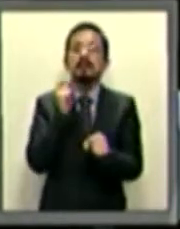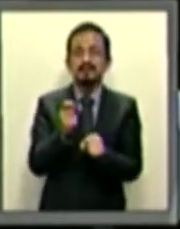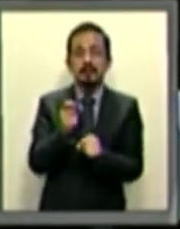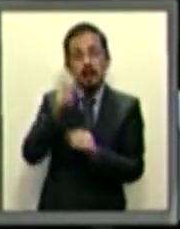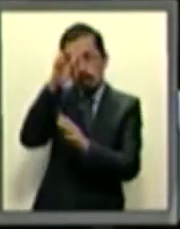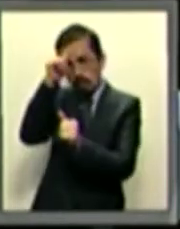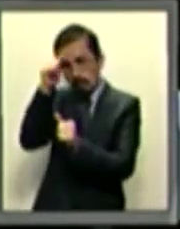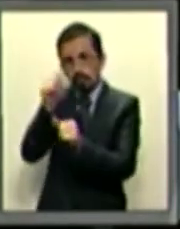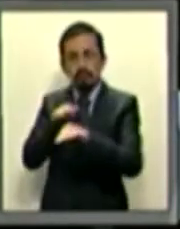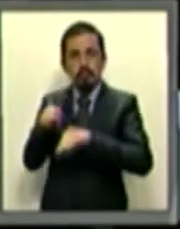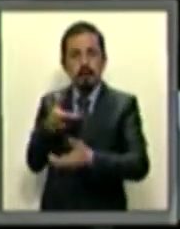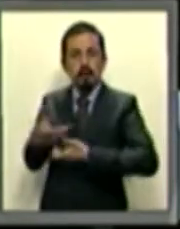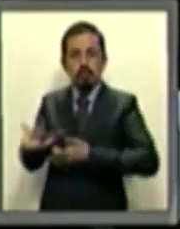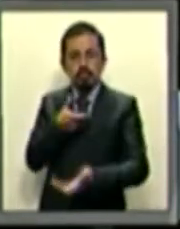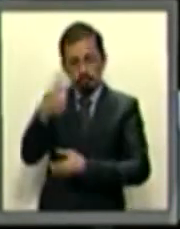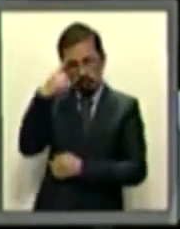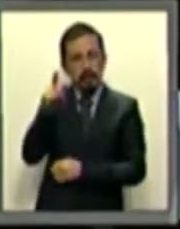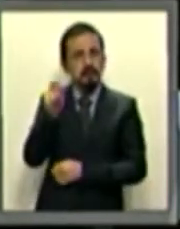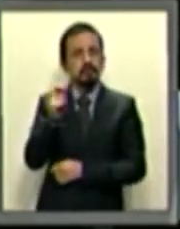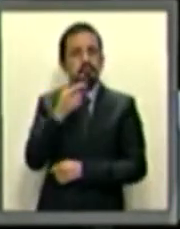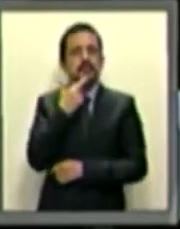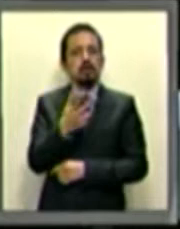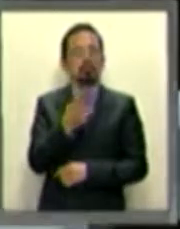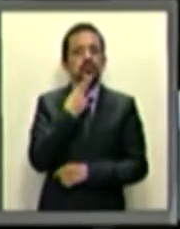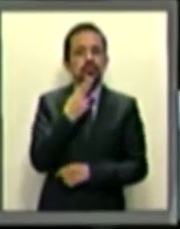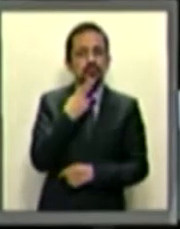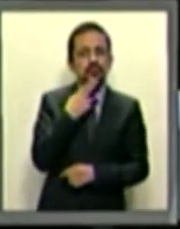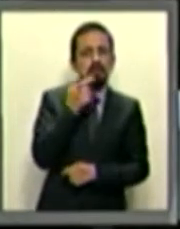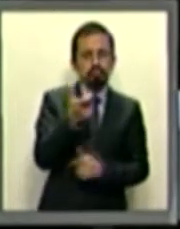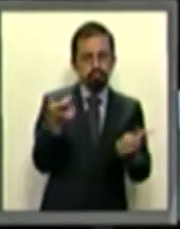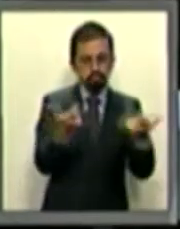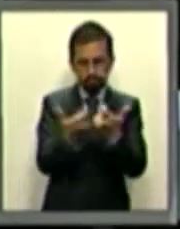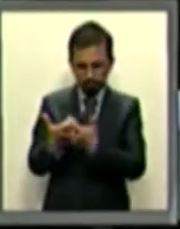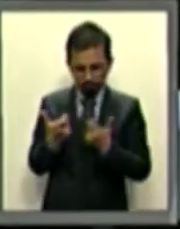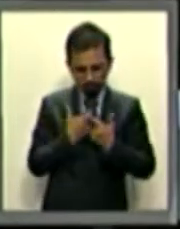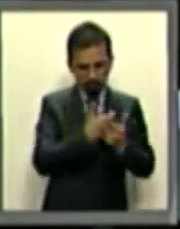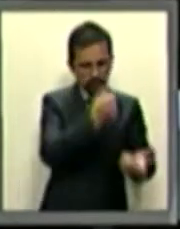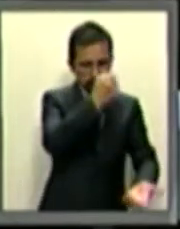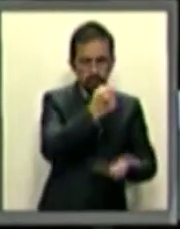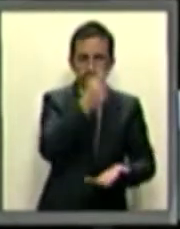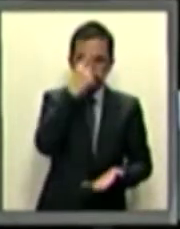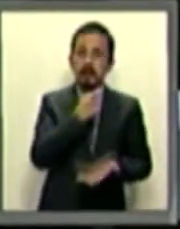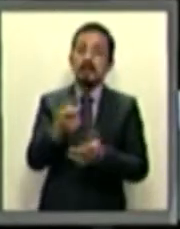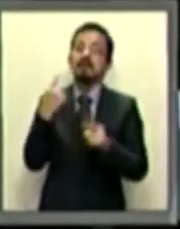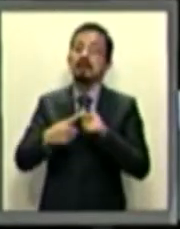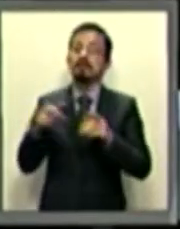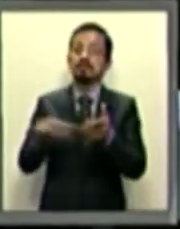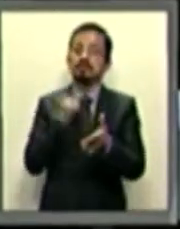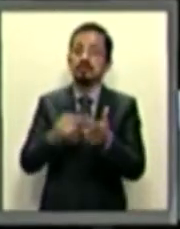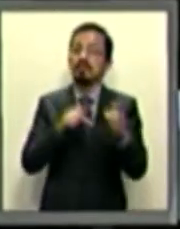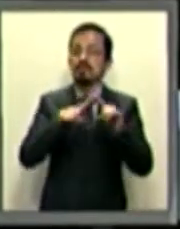y colaboración para la potenciación de recursos del Fondo de Aportaciones Múltiples suscritos por las entidades